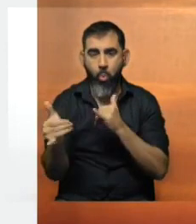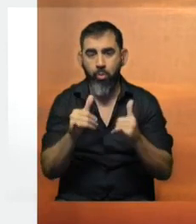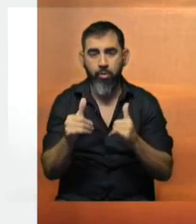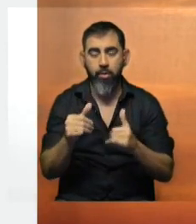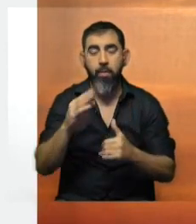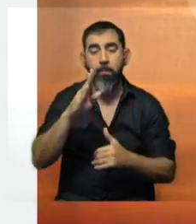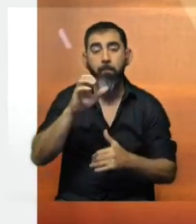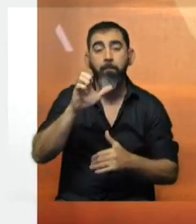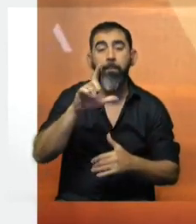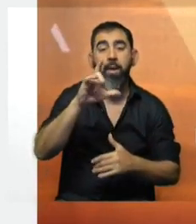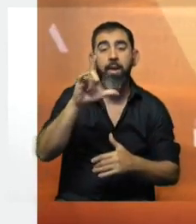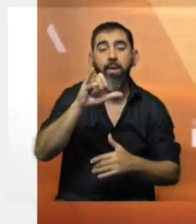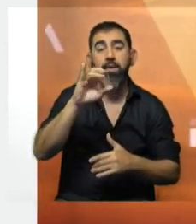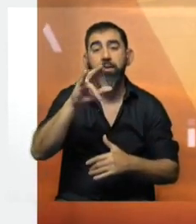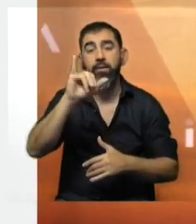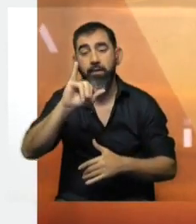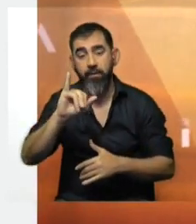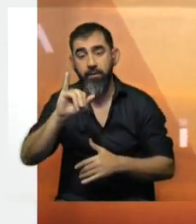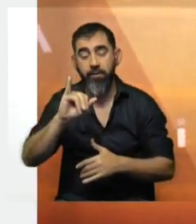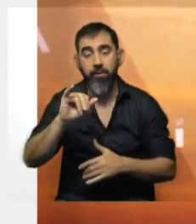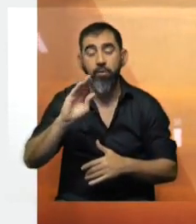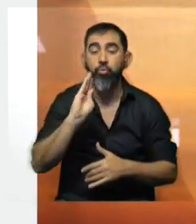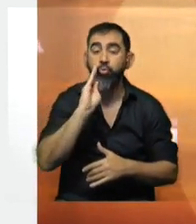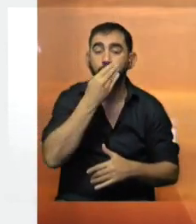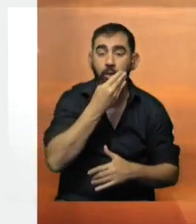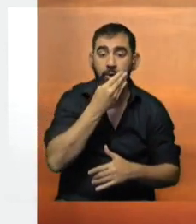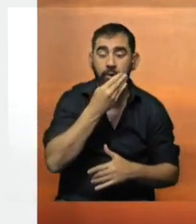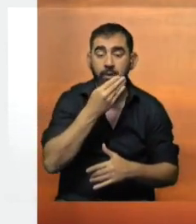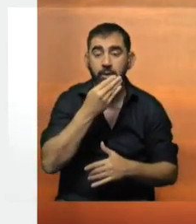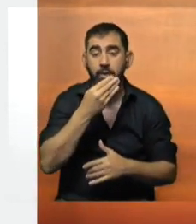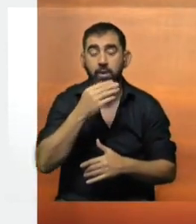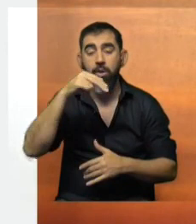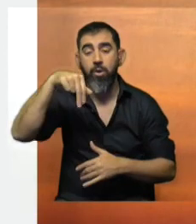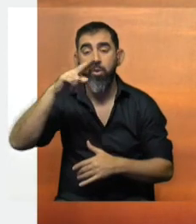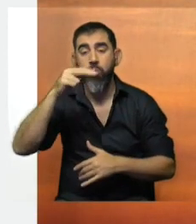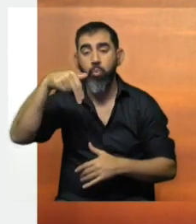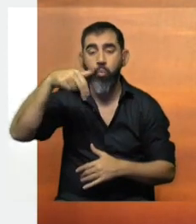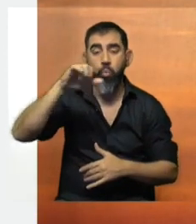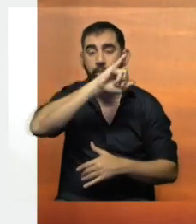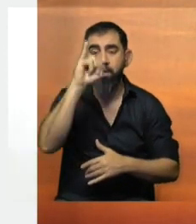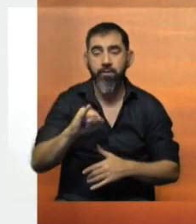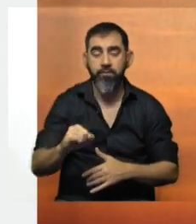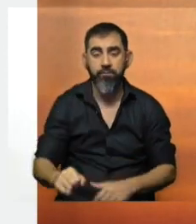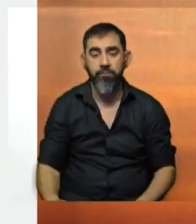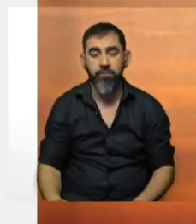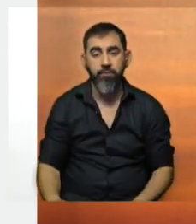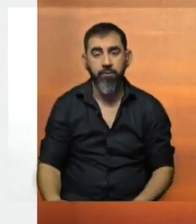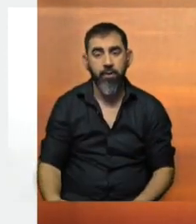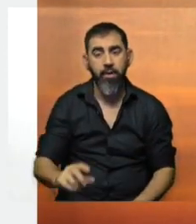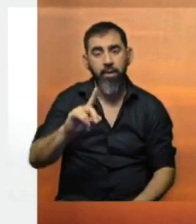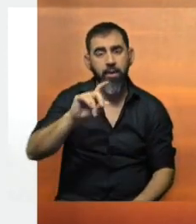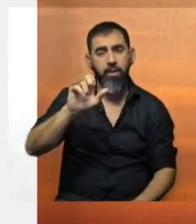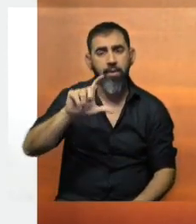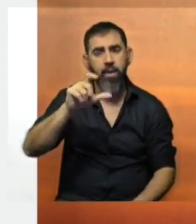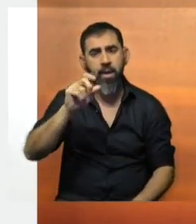confiamos. Y arriba... Pelistri, Lucho Suárez y Darwin Núñez. Nicolás de la Cruz era la diferencia que